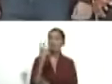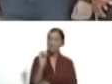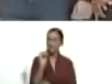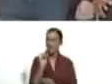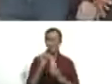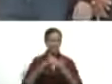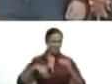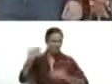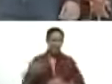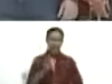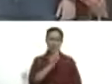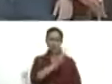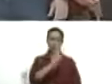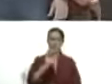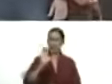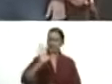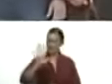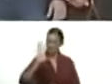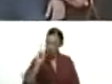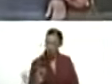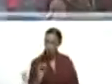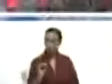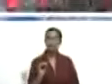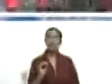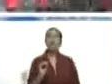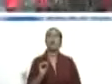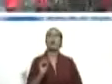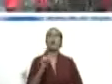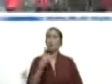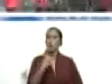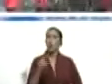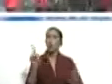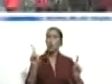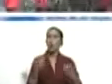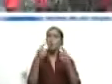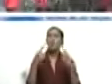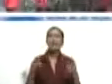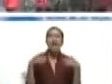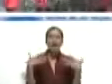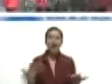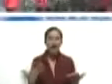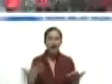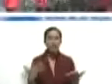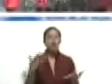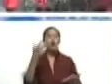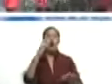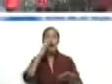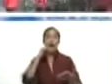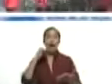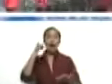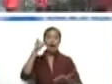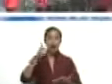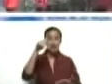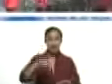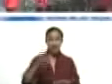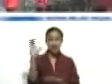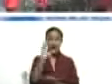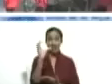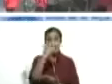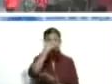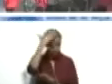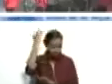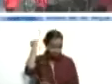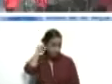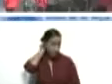2050, cuando se cumpla el tricentenario del nacimiento de Francisco de Miranda aquí en Caracas, tierra y cuna